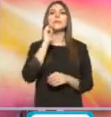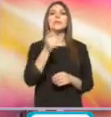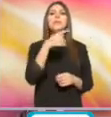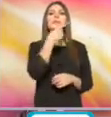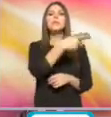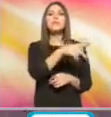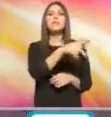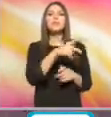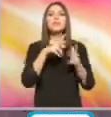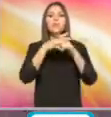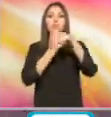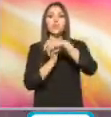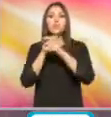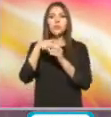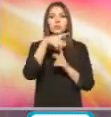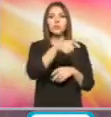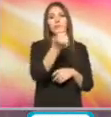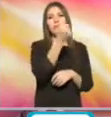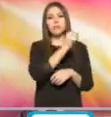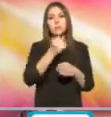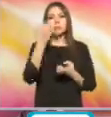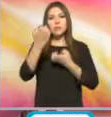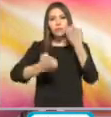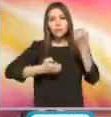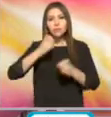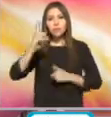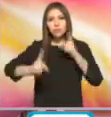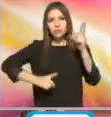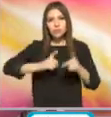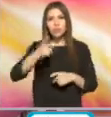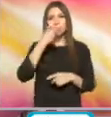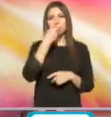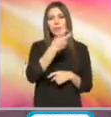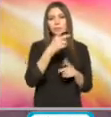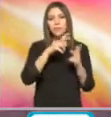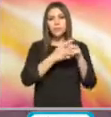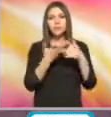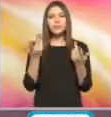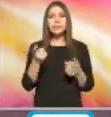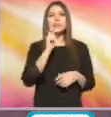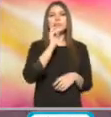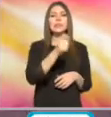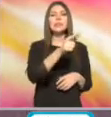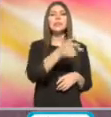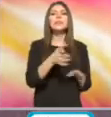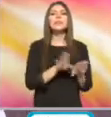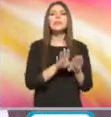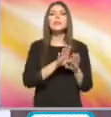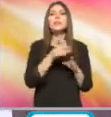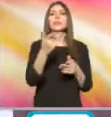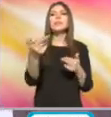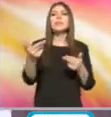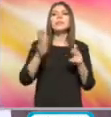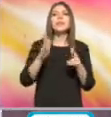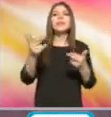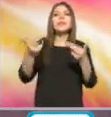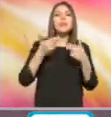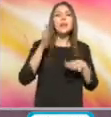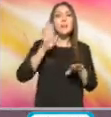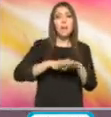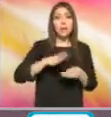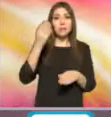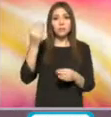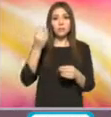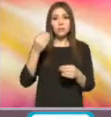ti como un gran atleta, una gran figura de esta disciplina? ¿Qué es lo que te ha dejado a ti? ¿Más golpes o